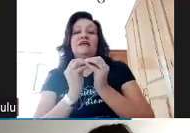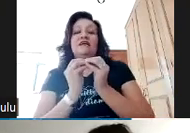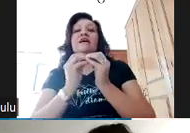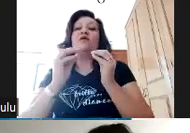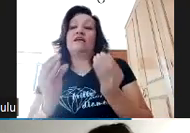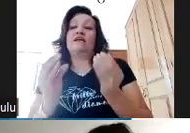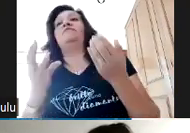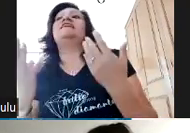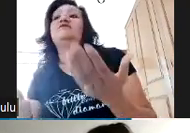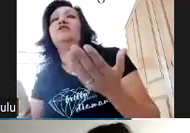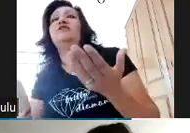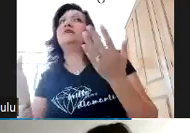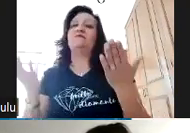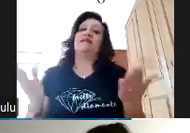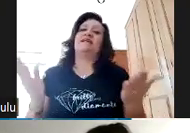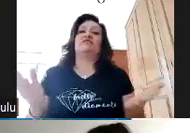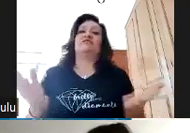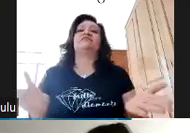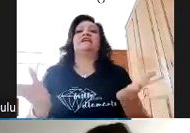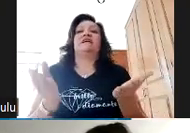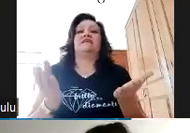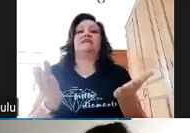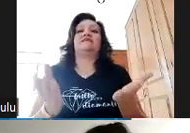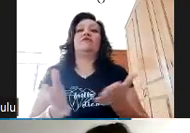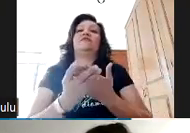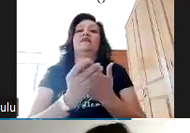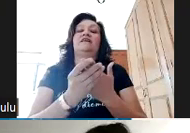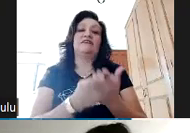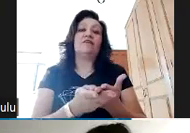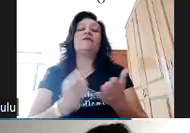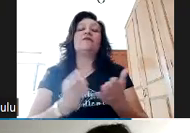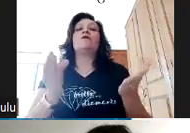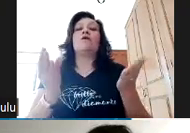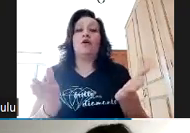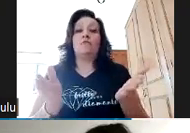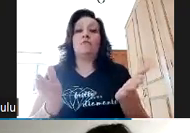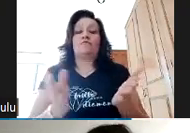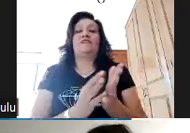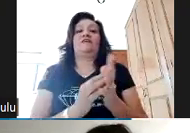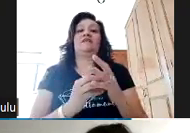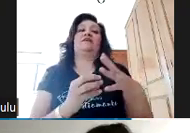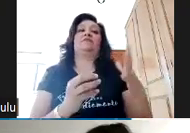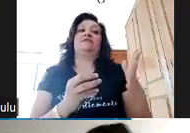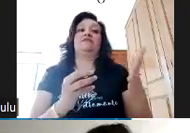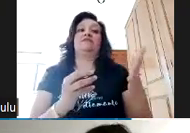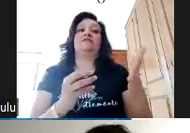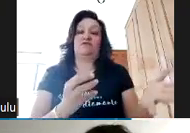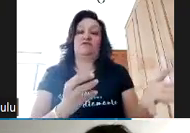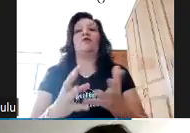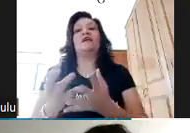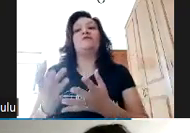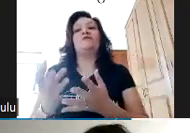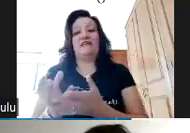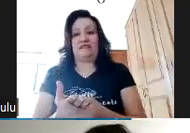dar explicas Bueno más que explicaciones a hacerlo entender o darle las capacitaciones